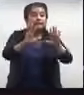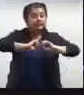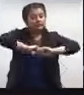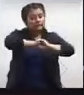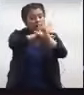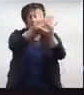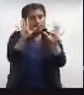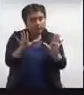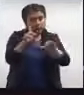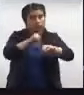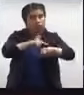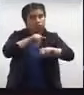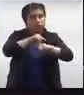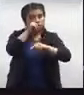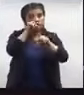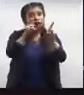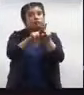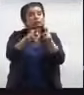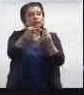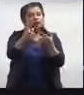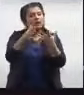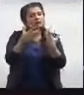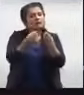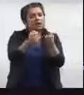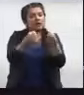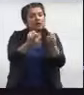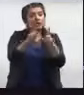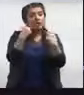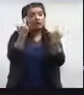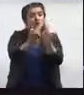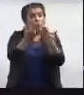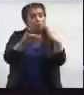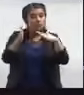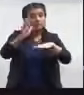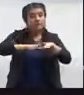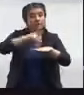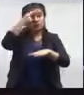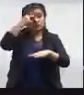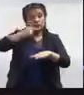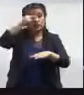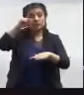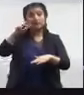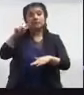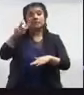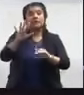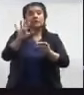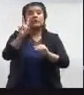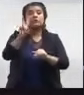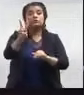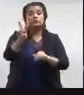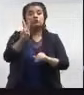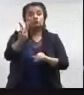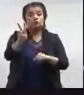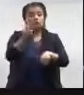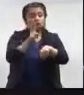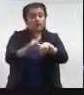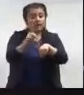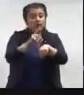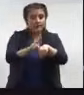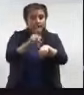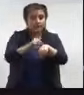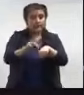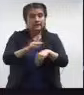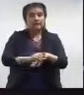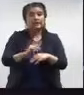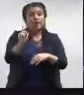horas y que se desarrolle una sesión adicional los días martes a las 14 horas.